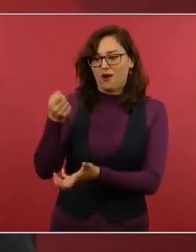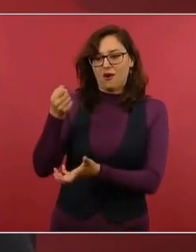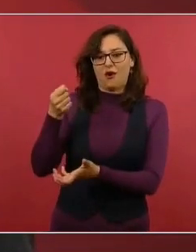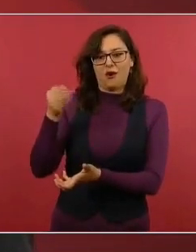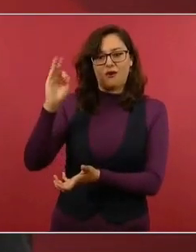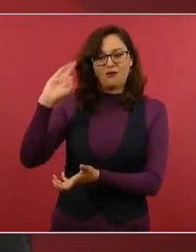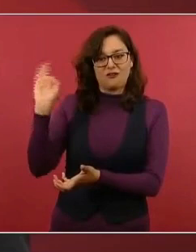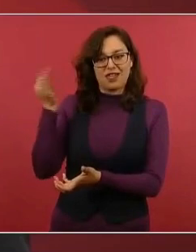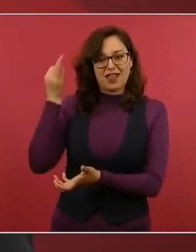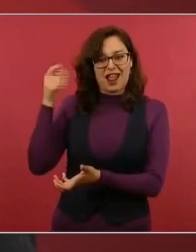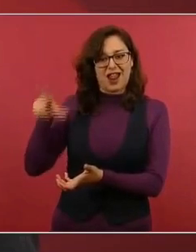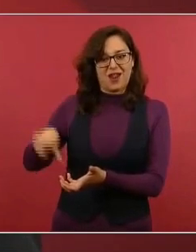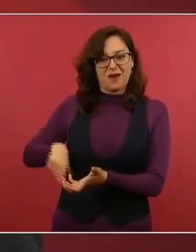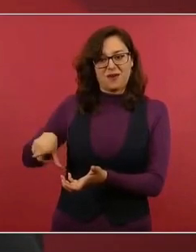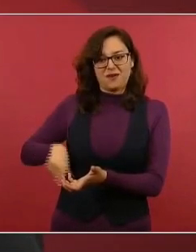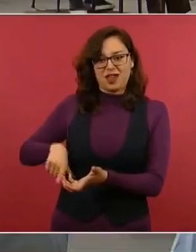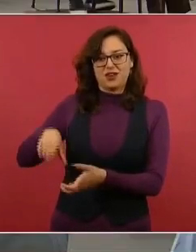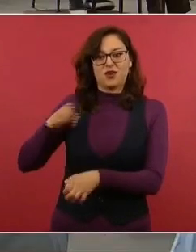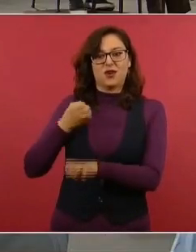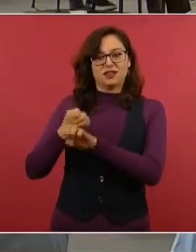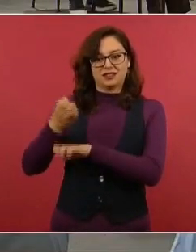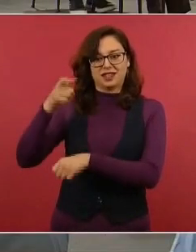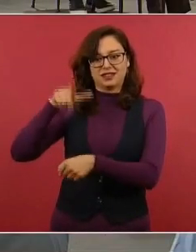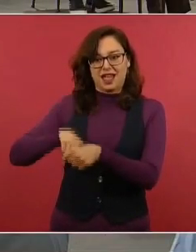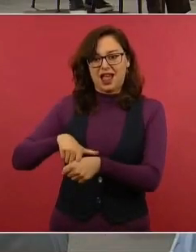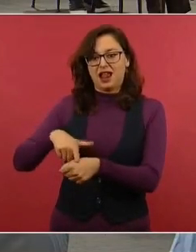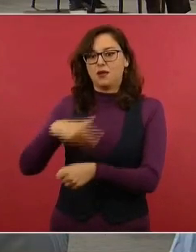de estados y de municipios.